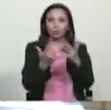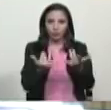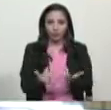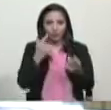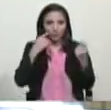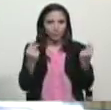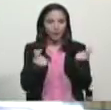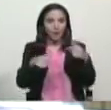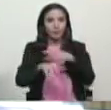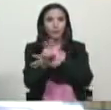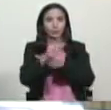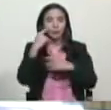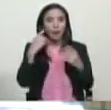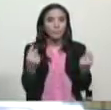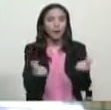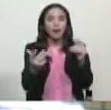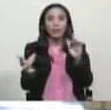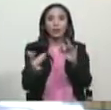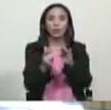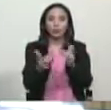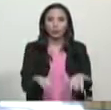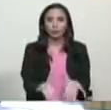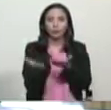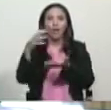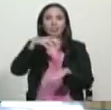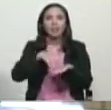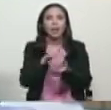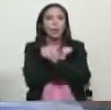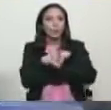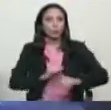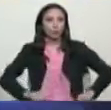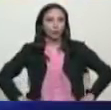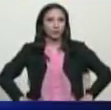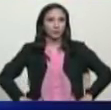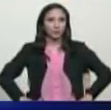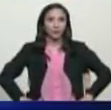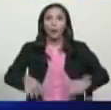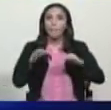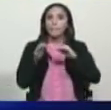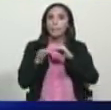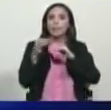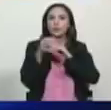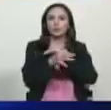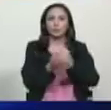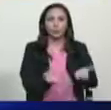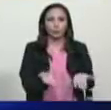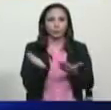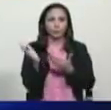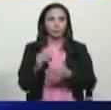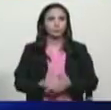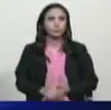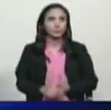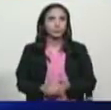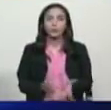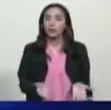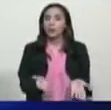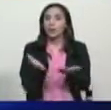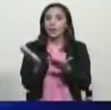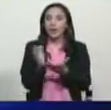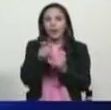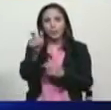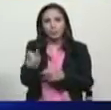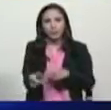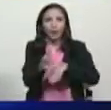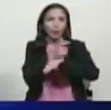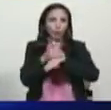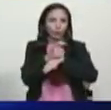atención Venezuela, al Estado portugués, municipio Ospino, Allá está el